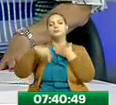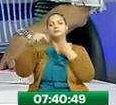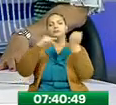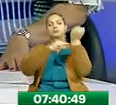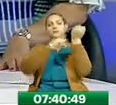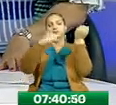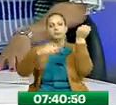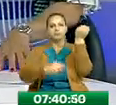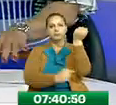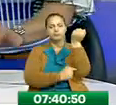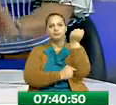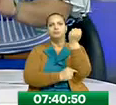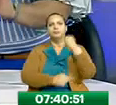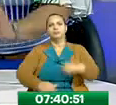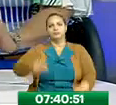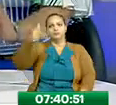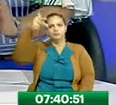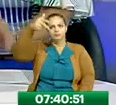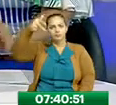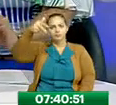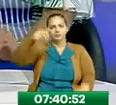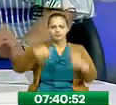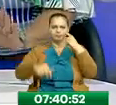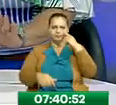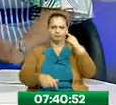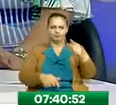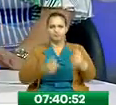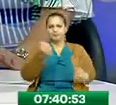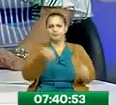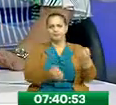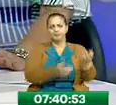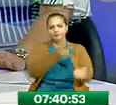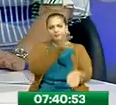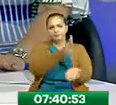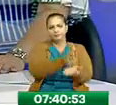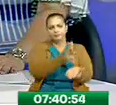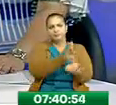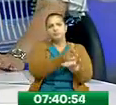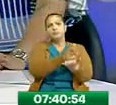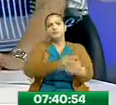El delincuente le tomó menos de un minuto llevarse el objeto. Veamos.